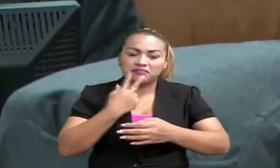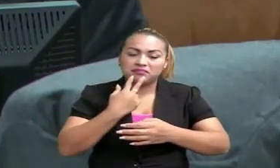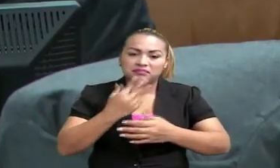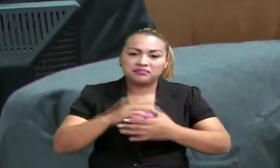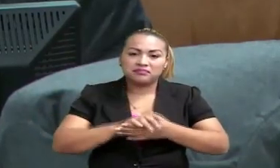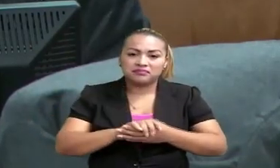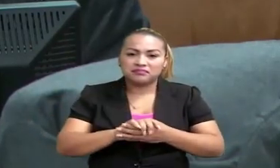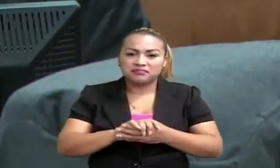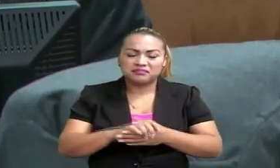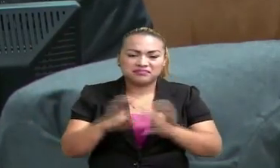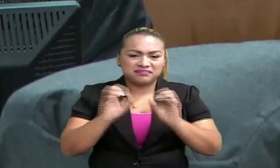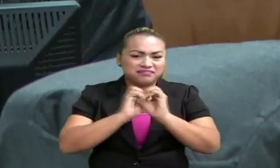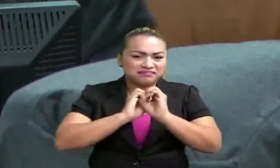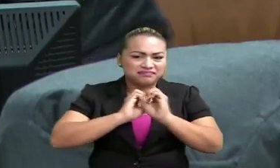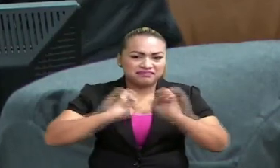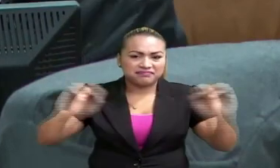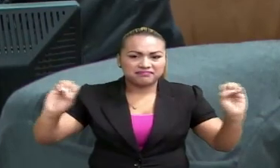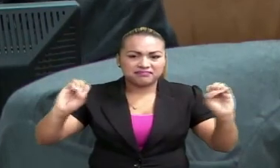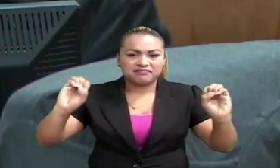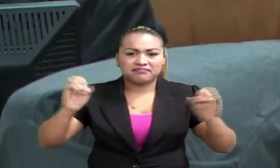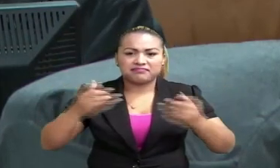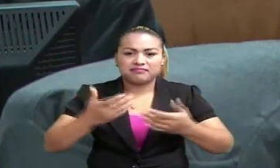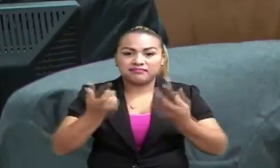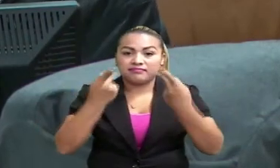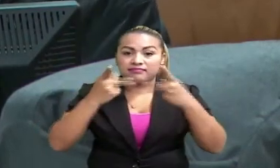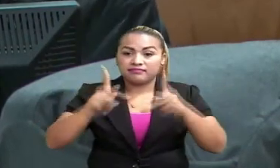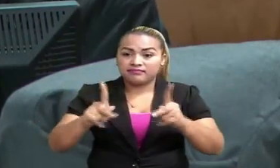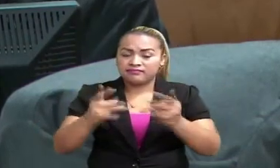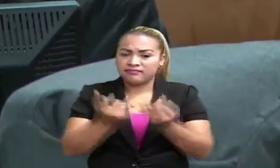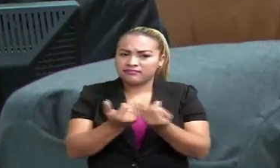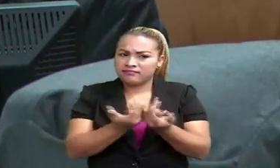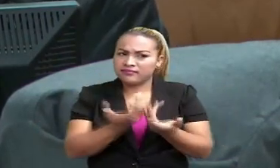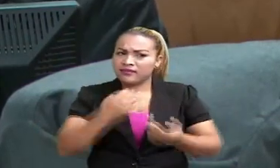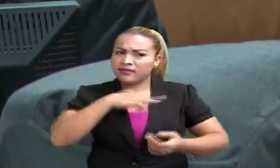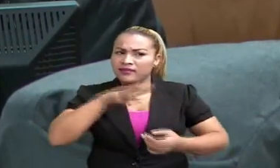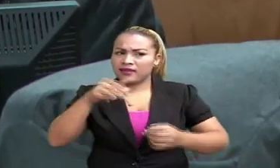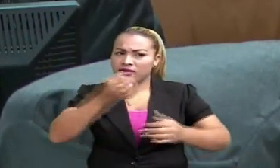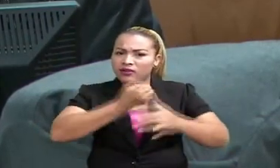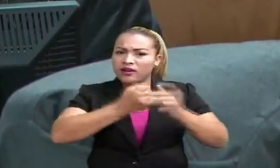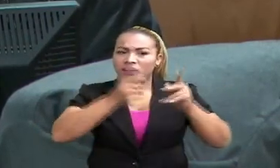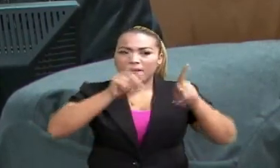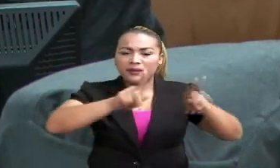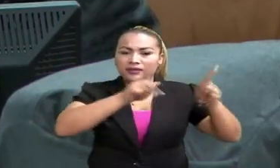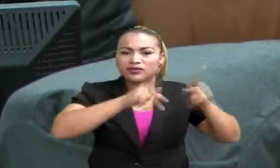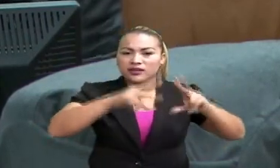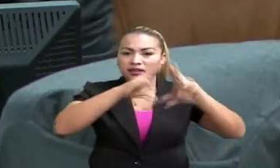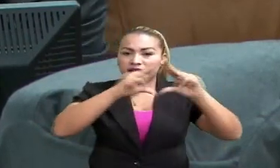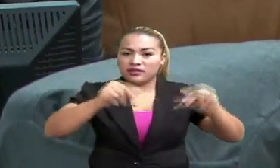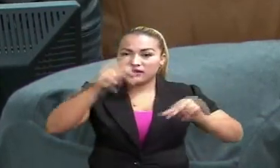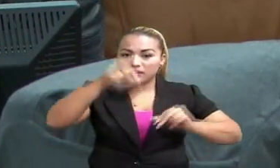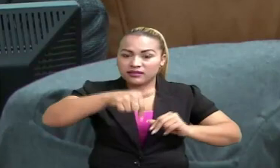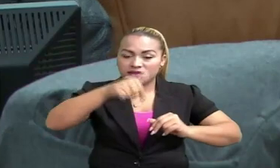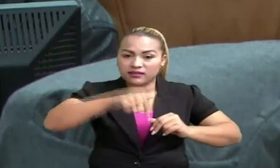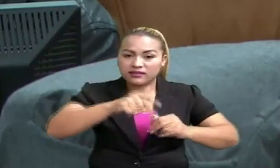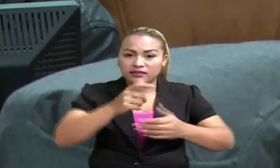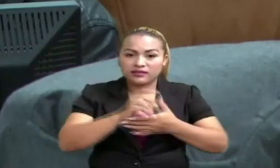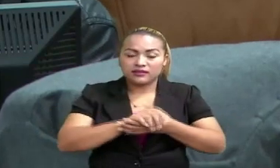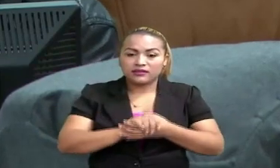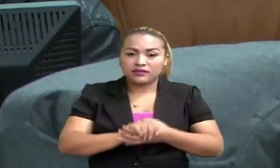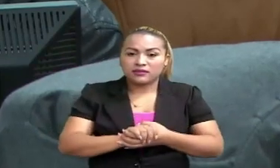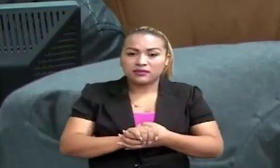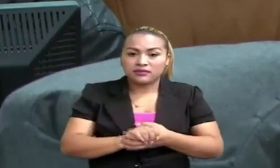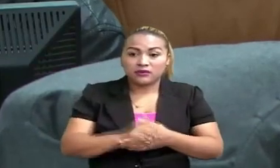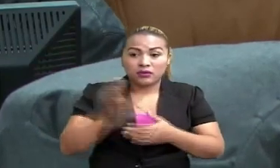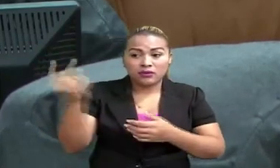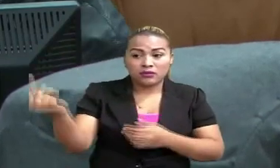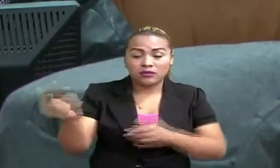o nada de ser posible, pero no me toquen a los ricos del pueblo. A ver, que me vengan a